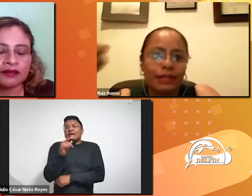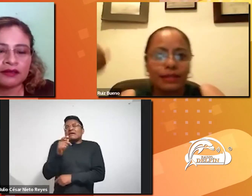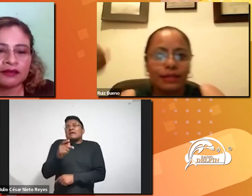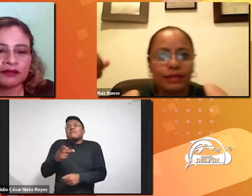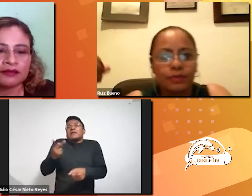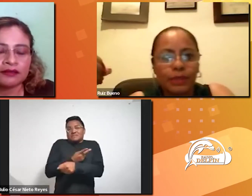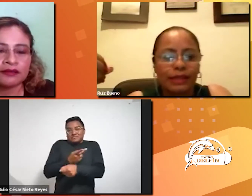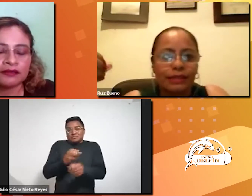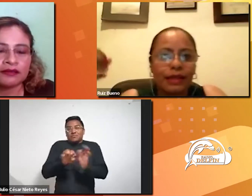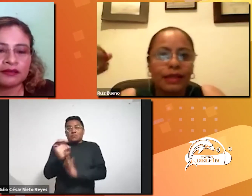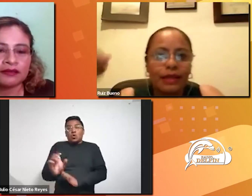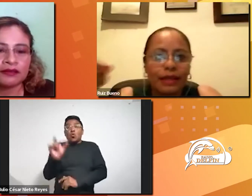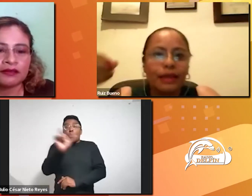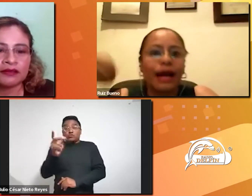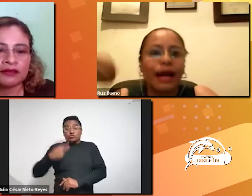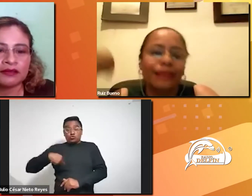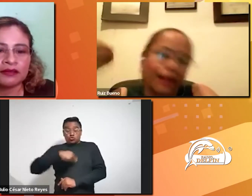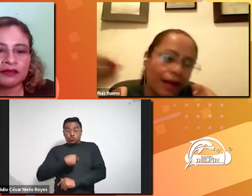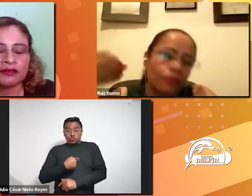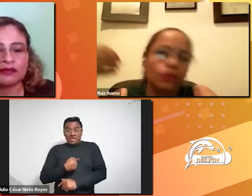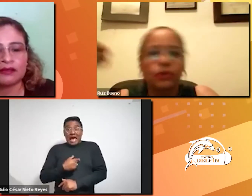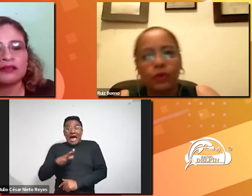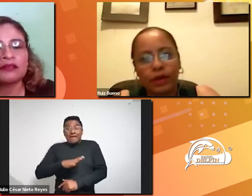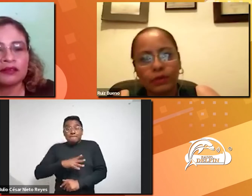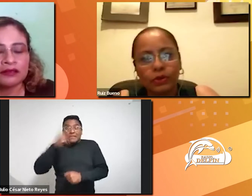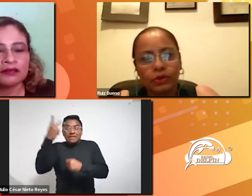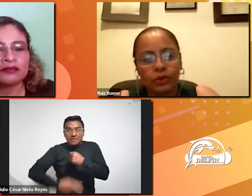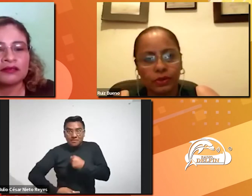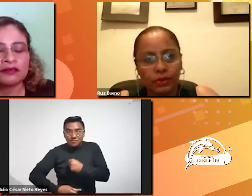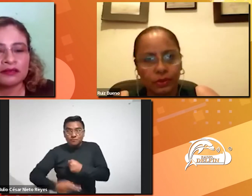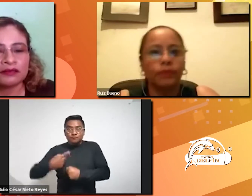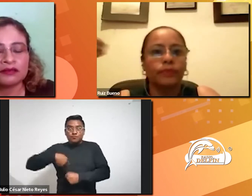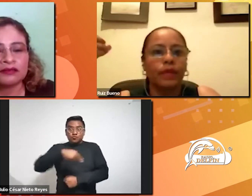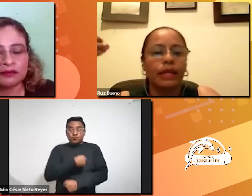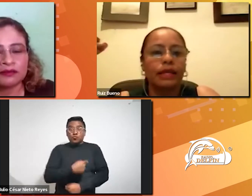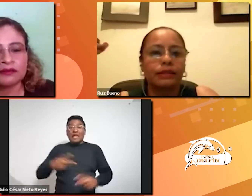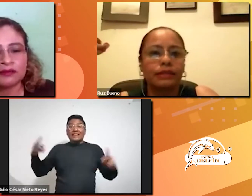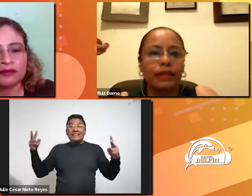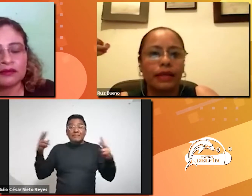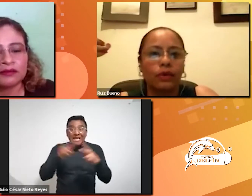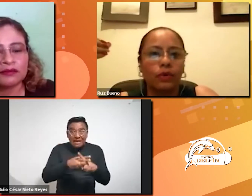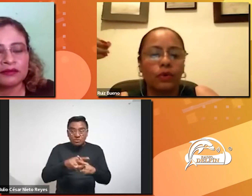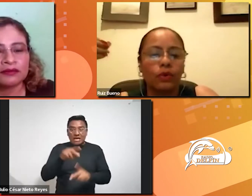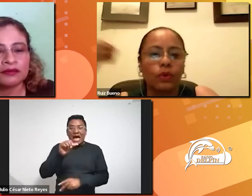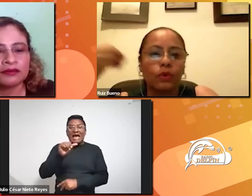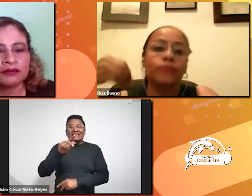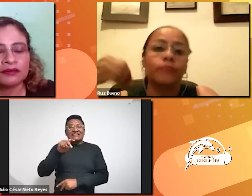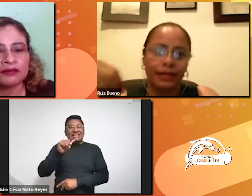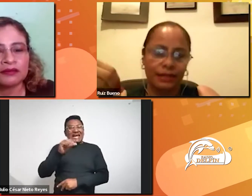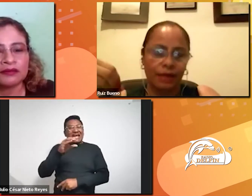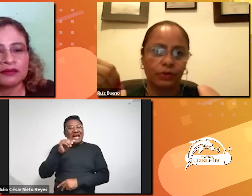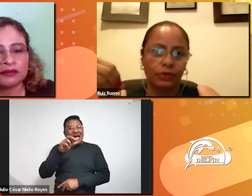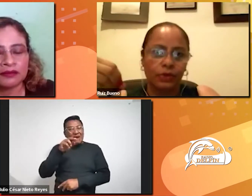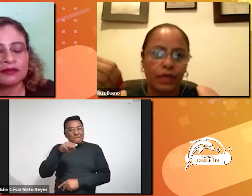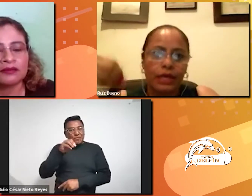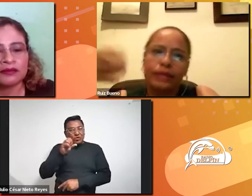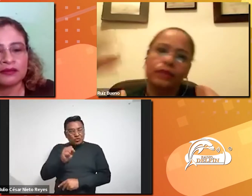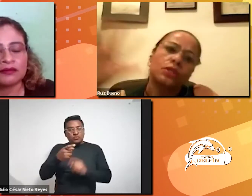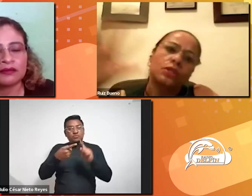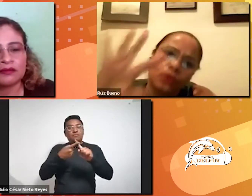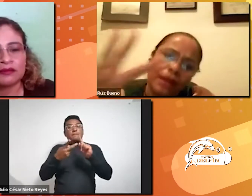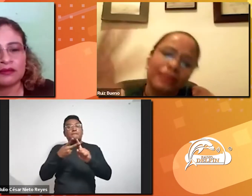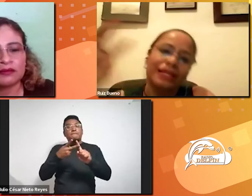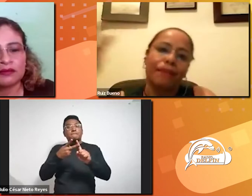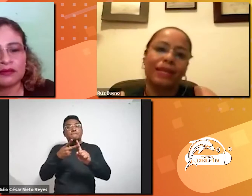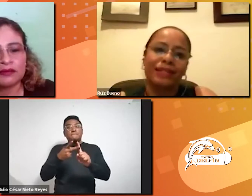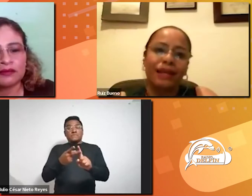suceden esas tres respuestas y atacamos, corremos, ¿no? O nos paralizamos. Y